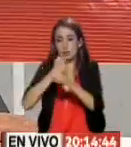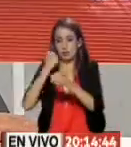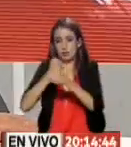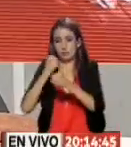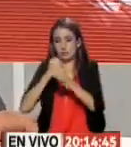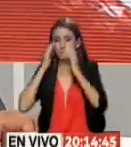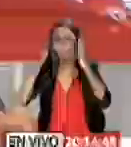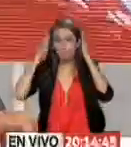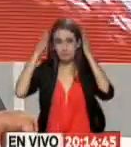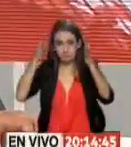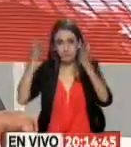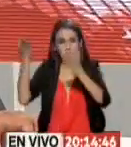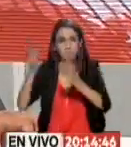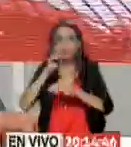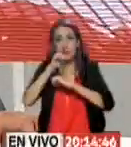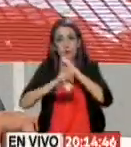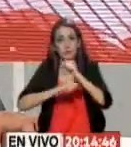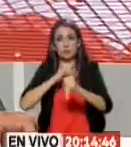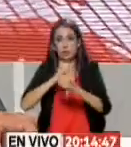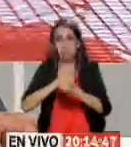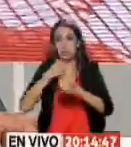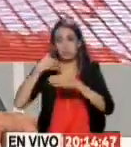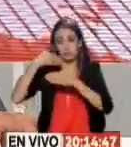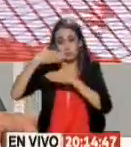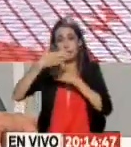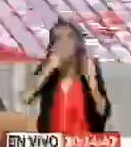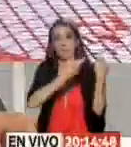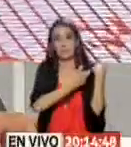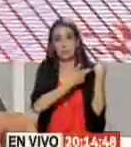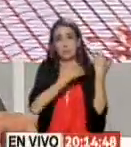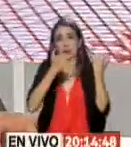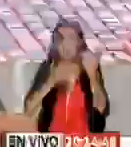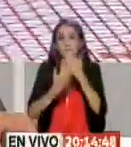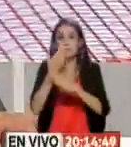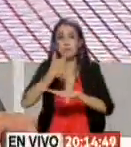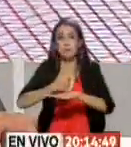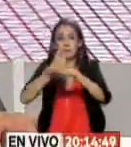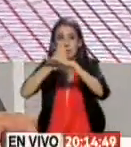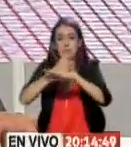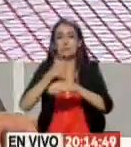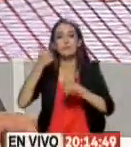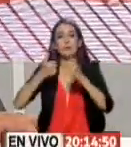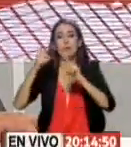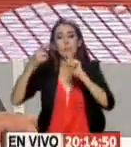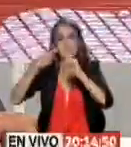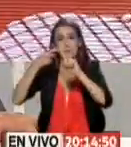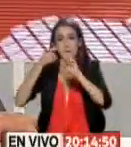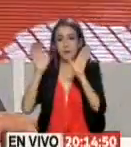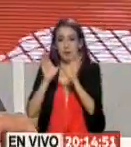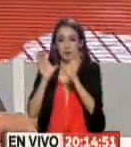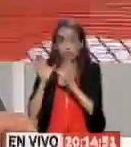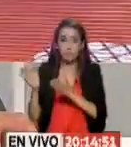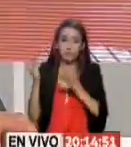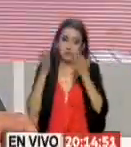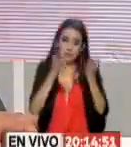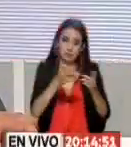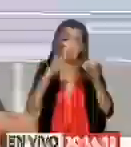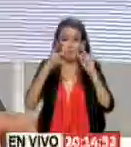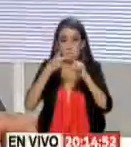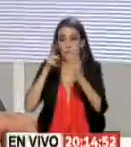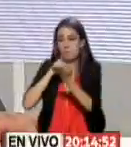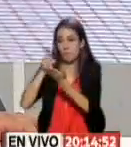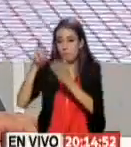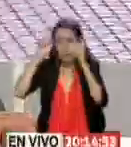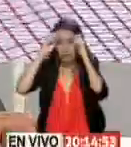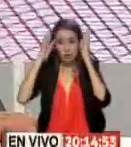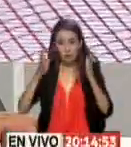educativa durante los 2 años en los que estarán a cargo. Entre sus prioridades están la entrega de títulos represados, pago a maestros